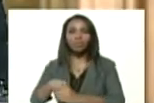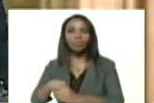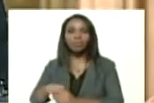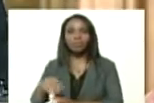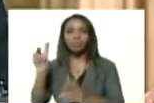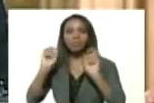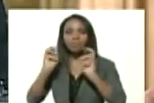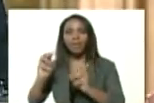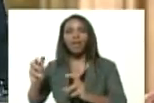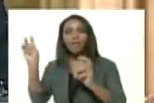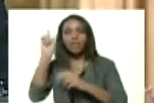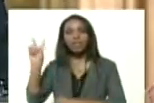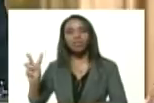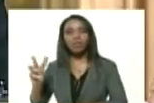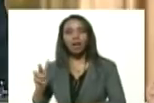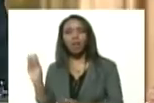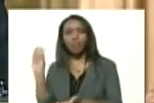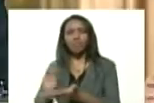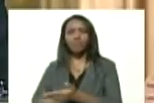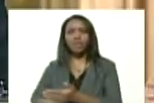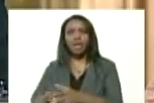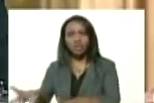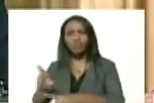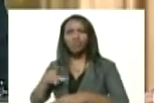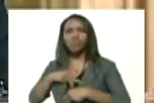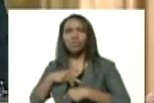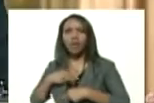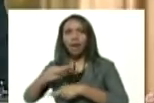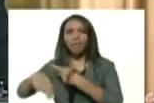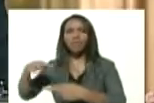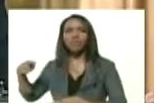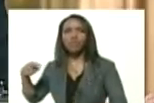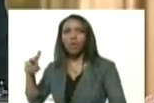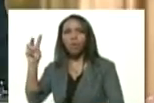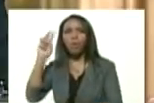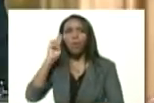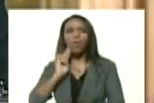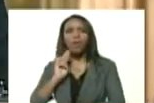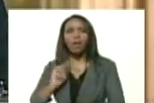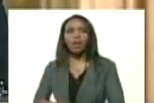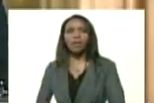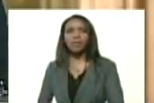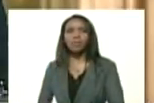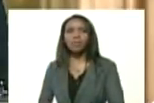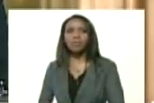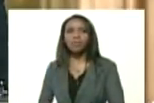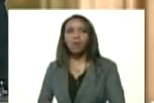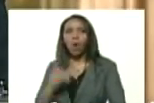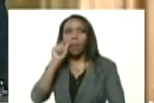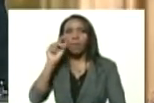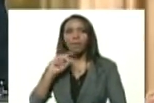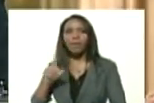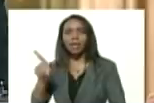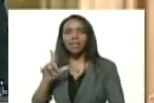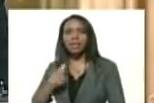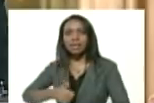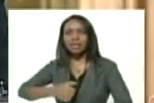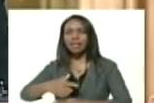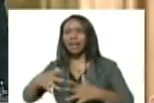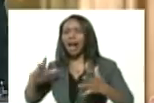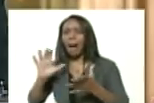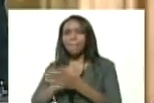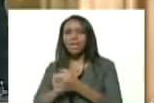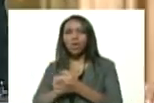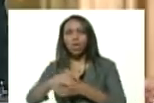y las posiciones que asumido hacia la revolución bolivariana pastrana fue un gran amigo del comandante chávez